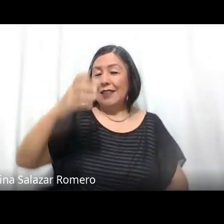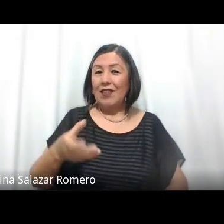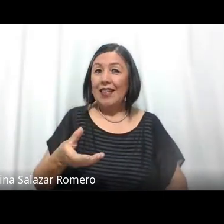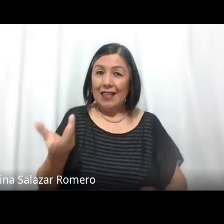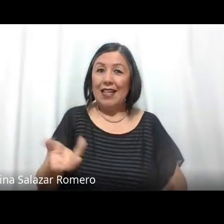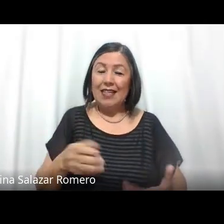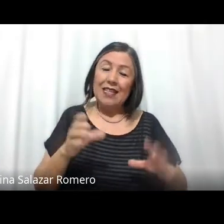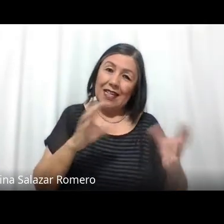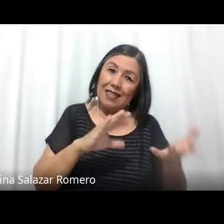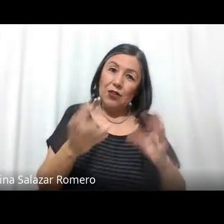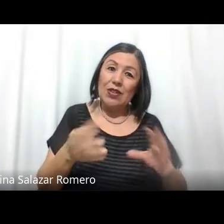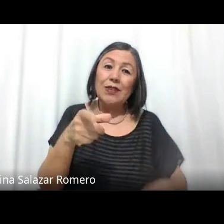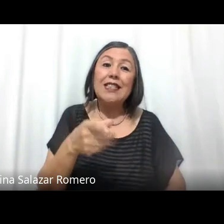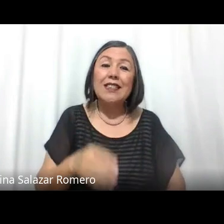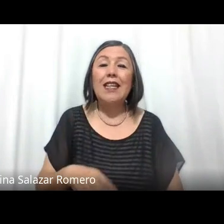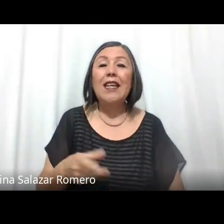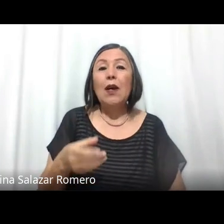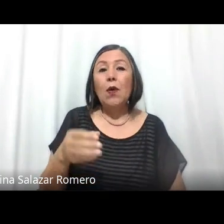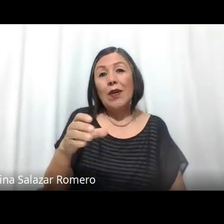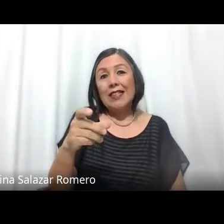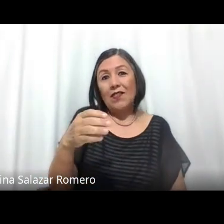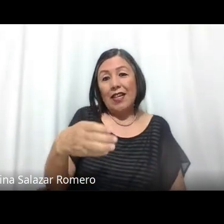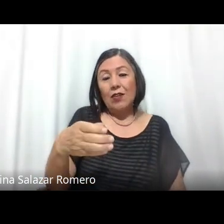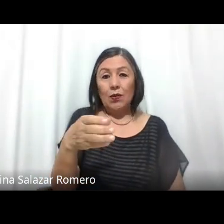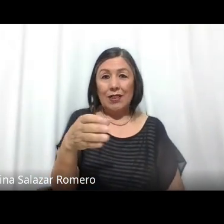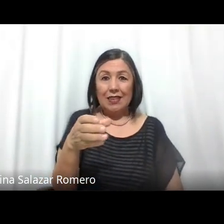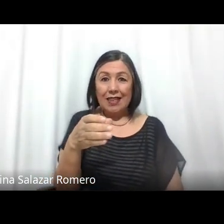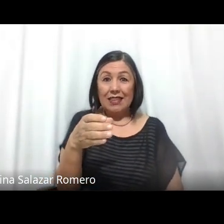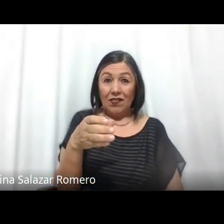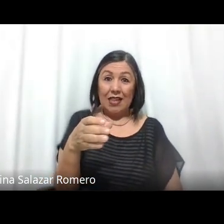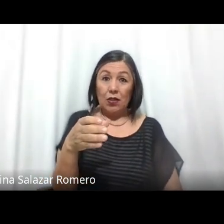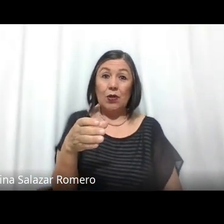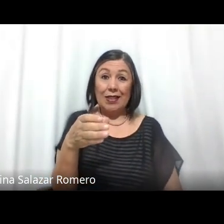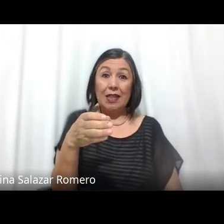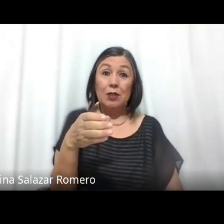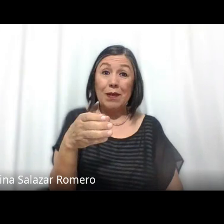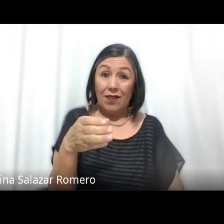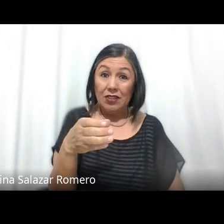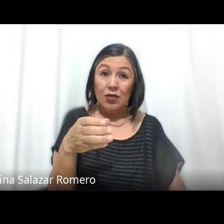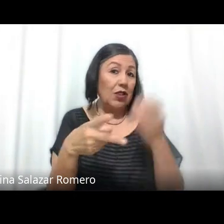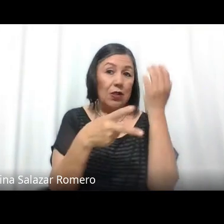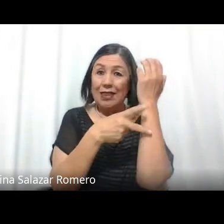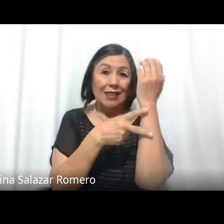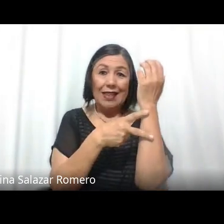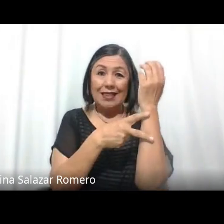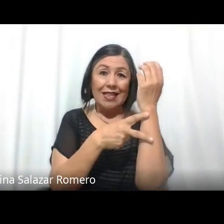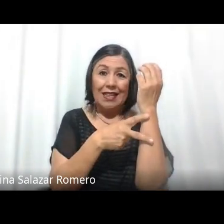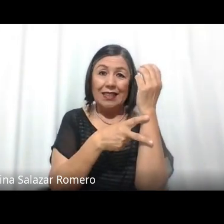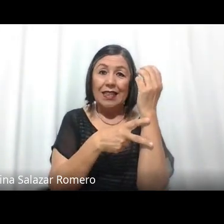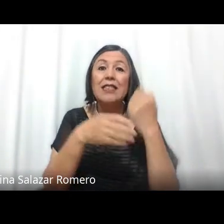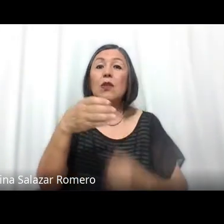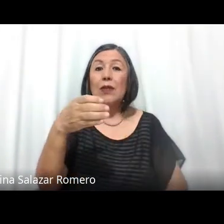Y se fijan, ahí yo ya utilicé un clasificador, utilicé el clasificador que utilizamos para vaso, ya no utilicé la